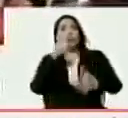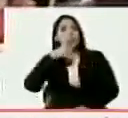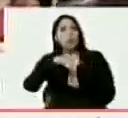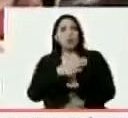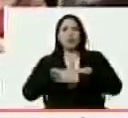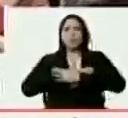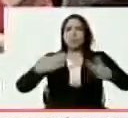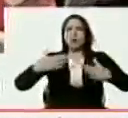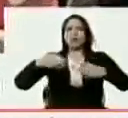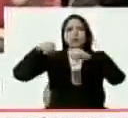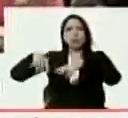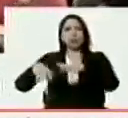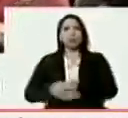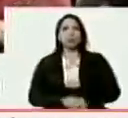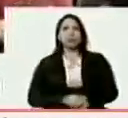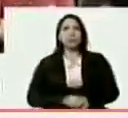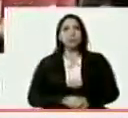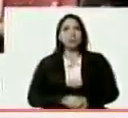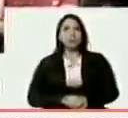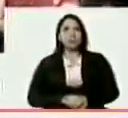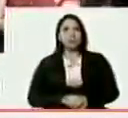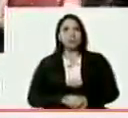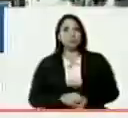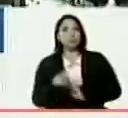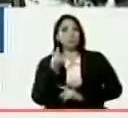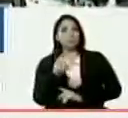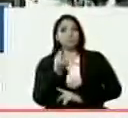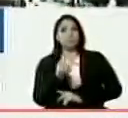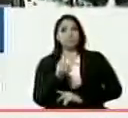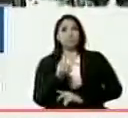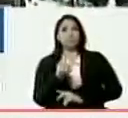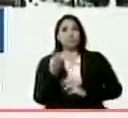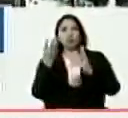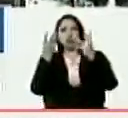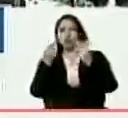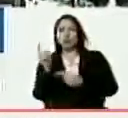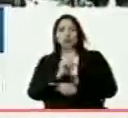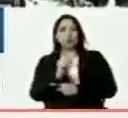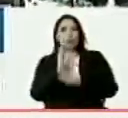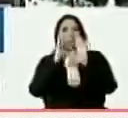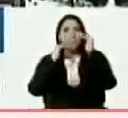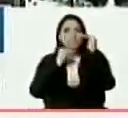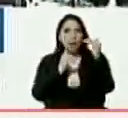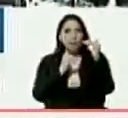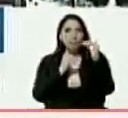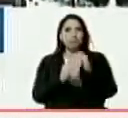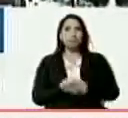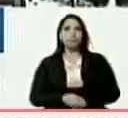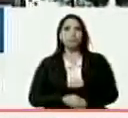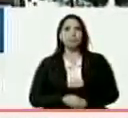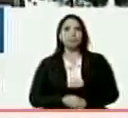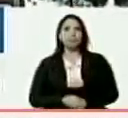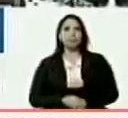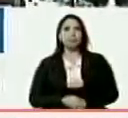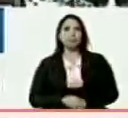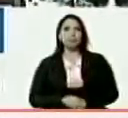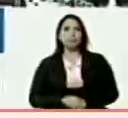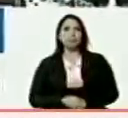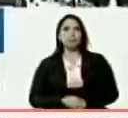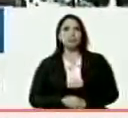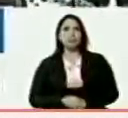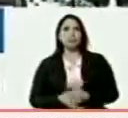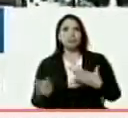dispuesto a rendirse. Una pequeña variable no tomada en cuenta. Una pequeña variable. Y